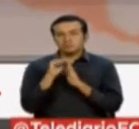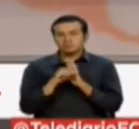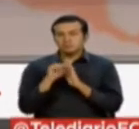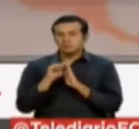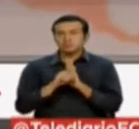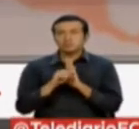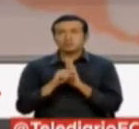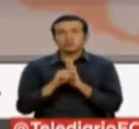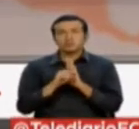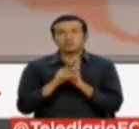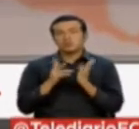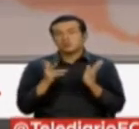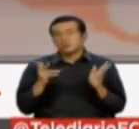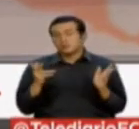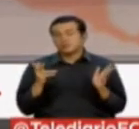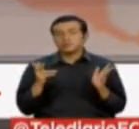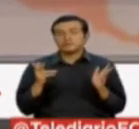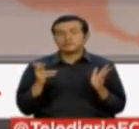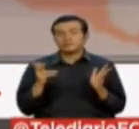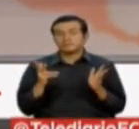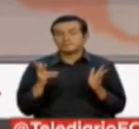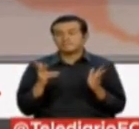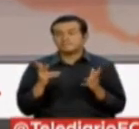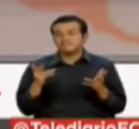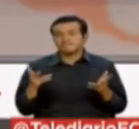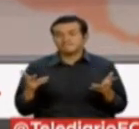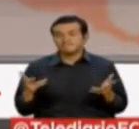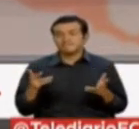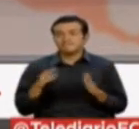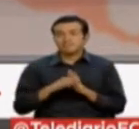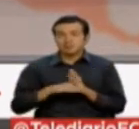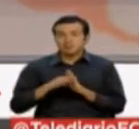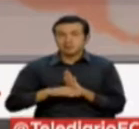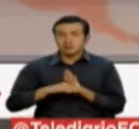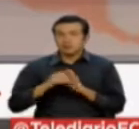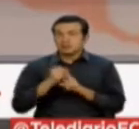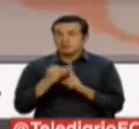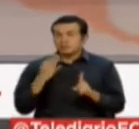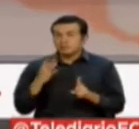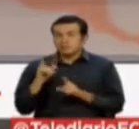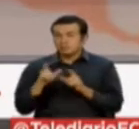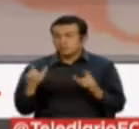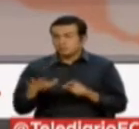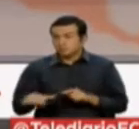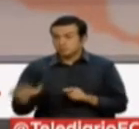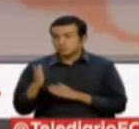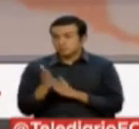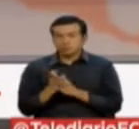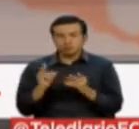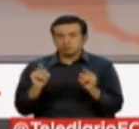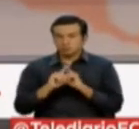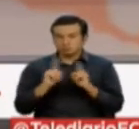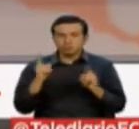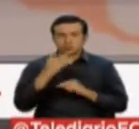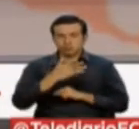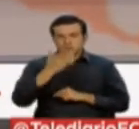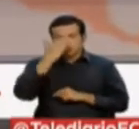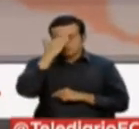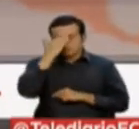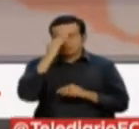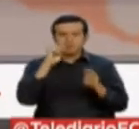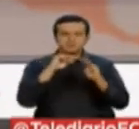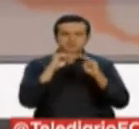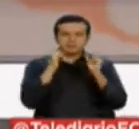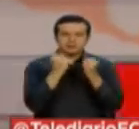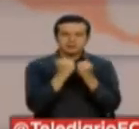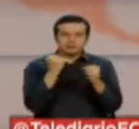áreas que, digamos, no tengan un impacto directo sobre el servicio. Usted sabe que el MIES